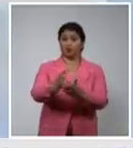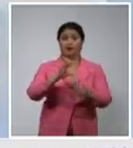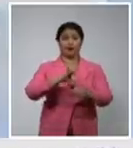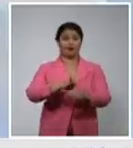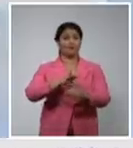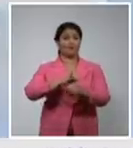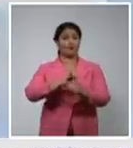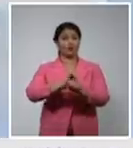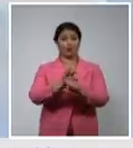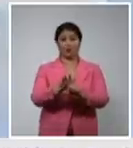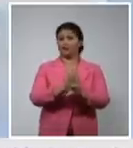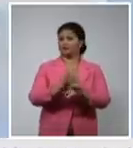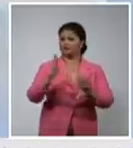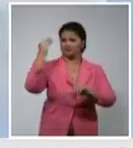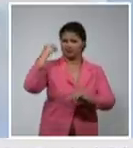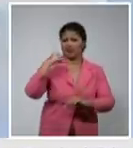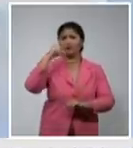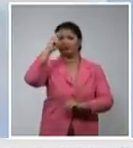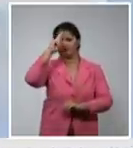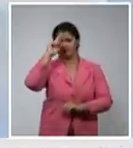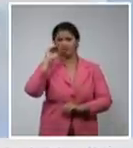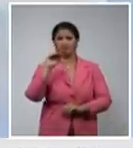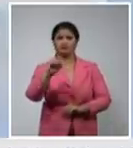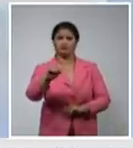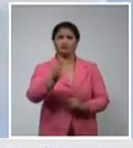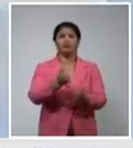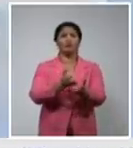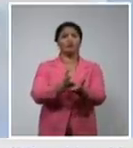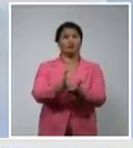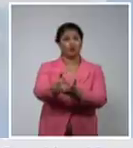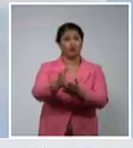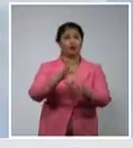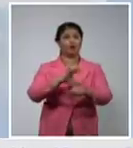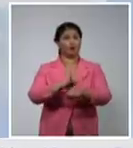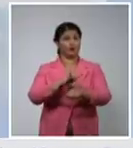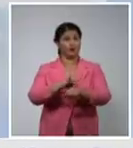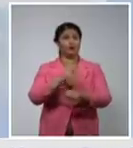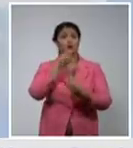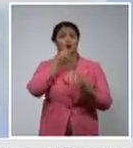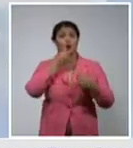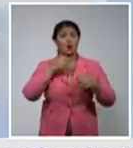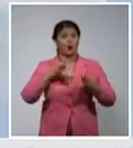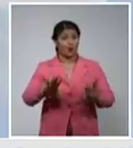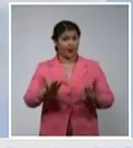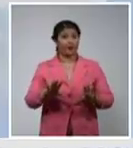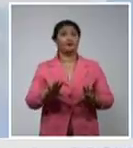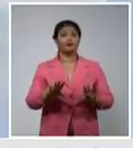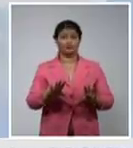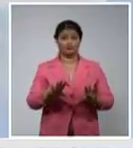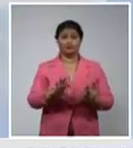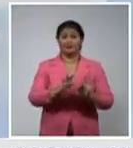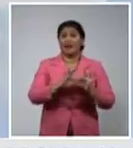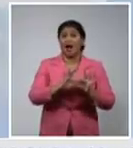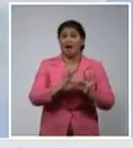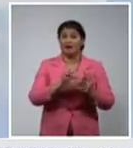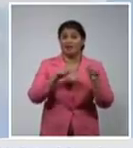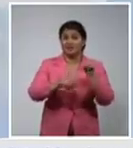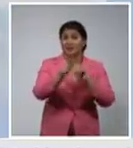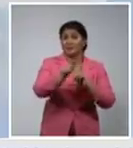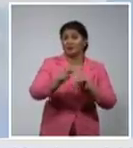que están todavía positivos, que están todavía con posibilidades de transmisión de la enfermedad, claro, ingresados